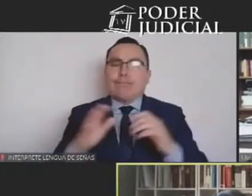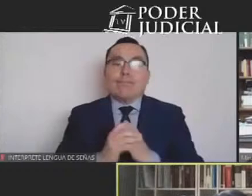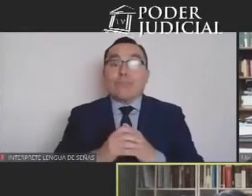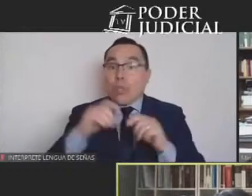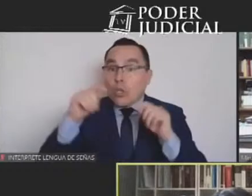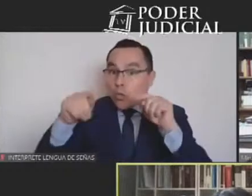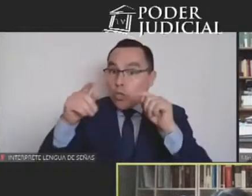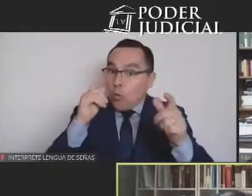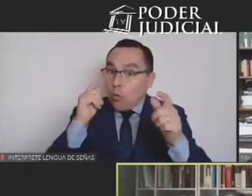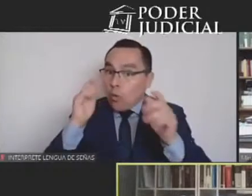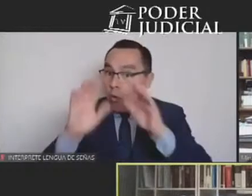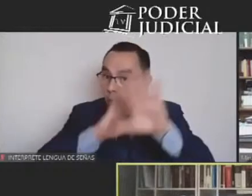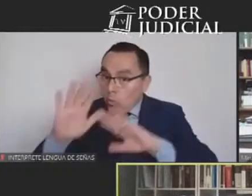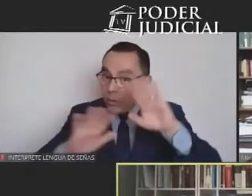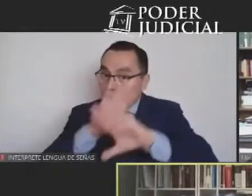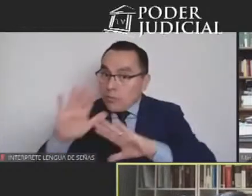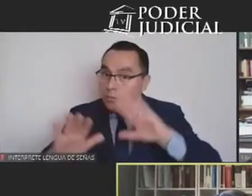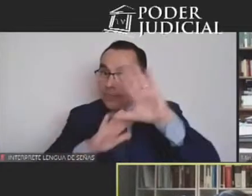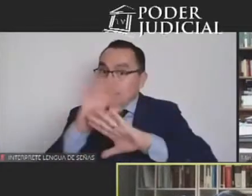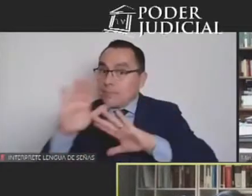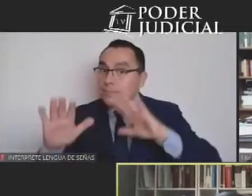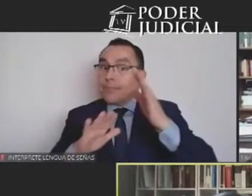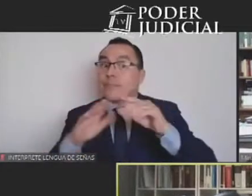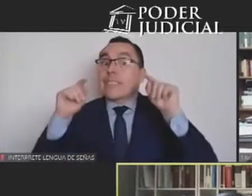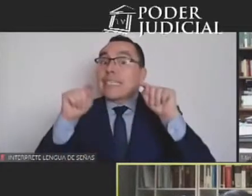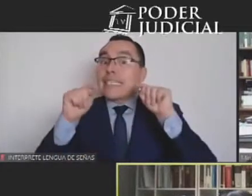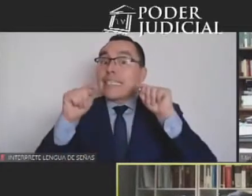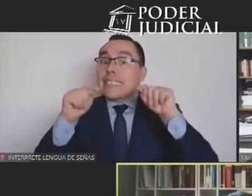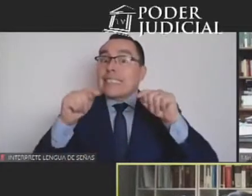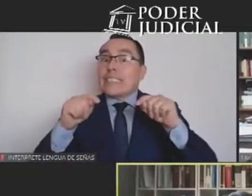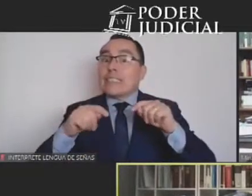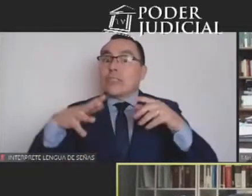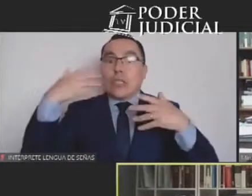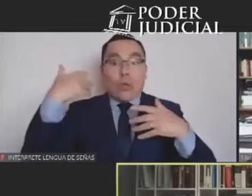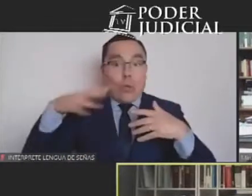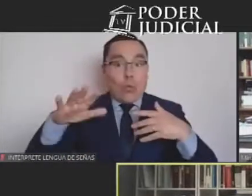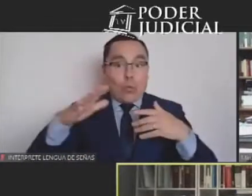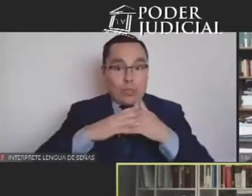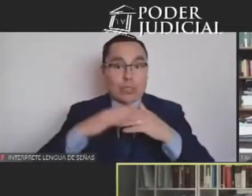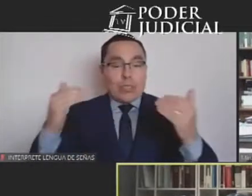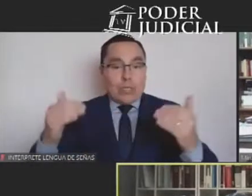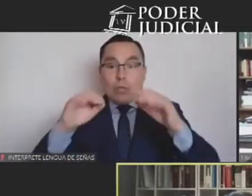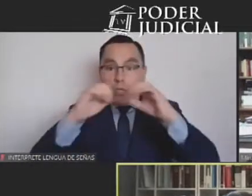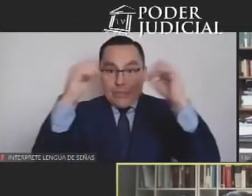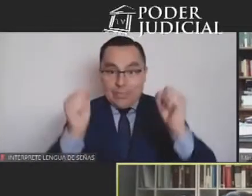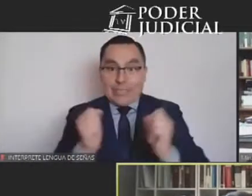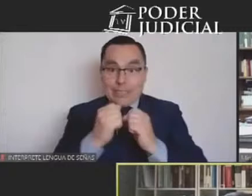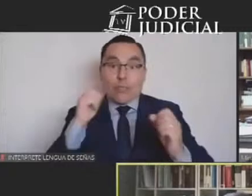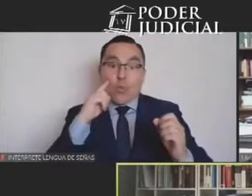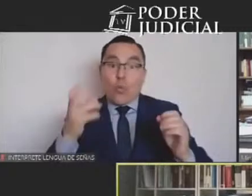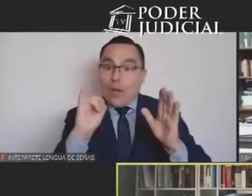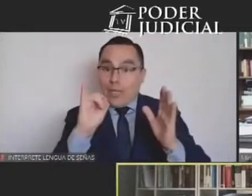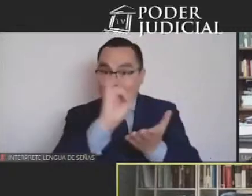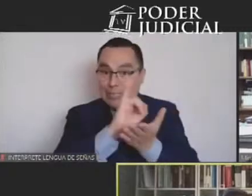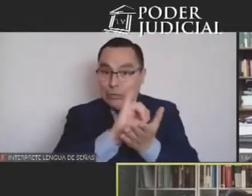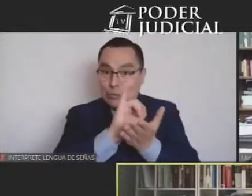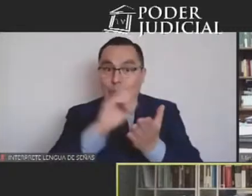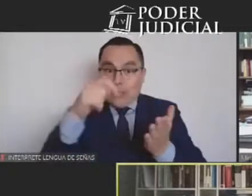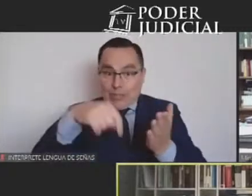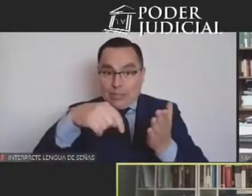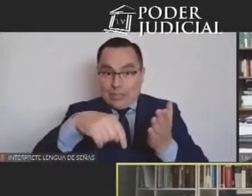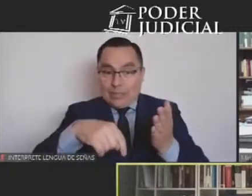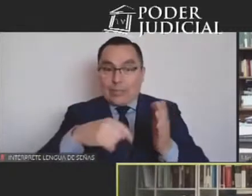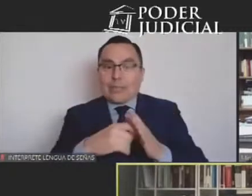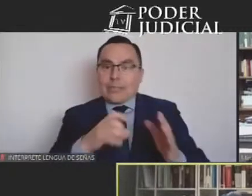tener cuidado porque este es un factor de diagnóstico del sistema institucional chileno, que en la medida que lo